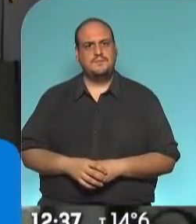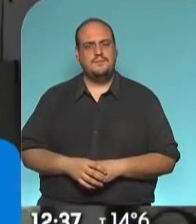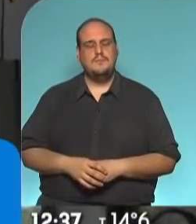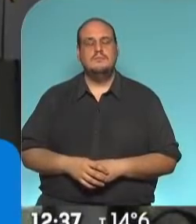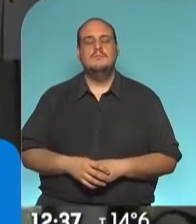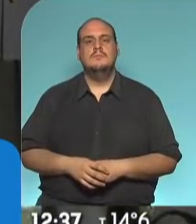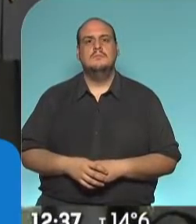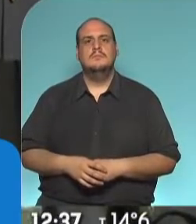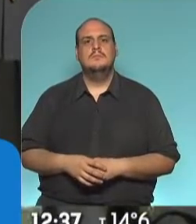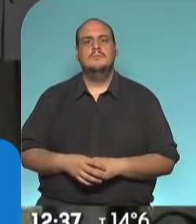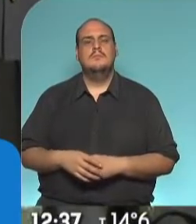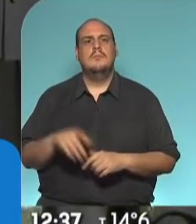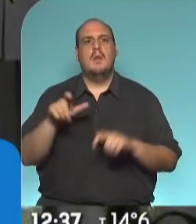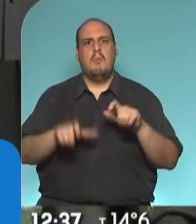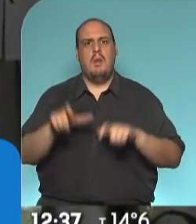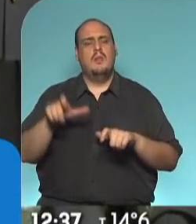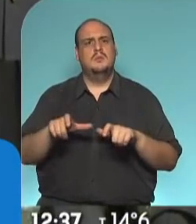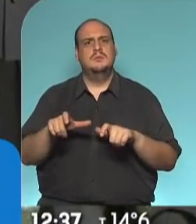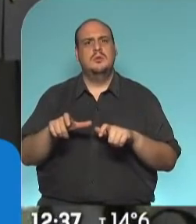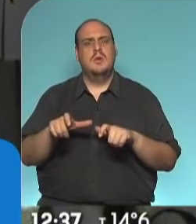para quienes son parte